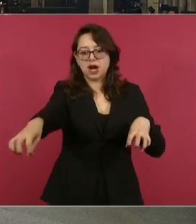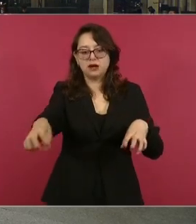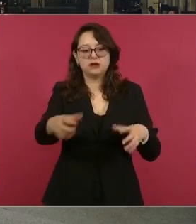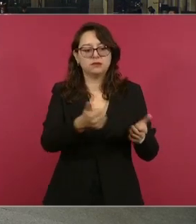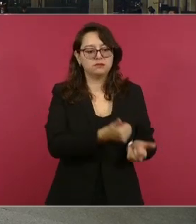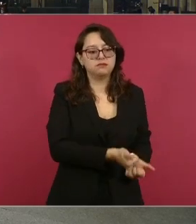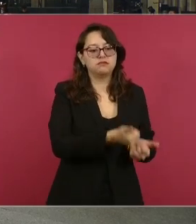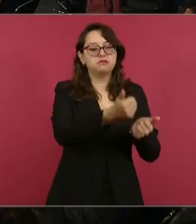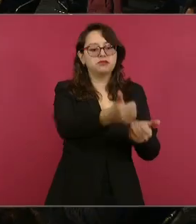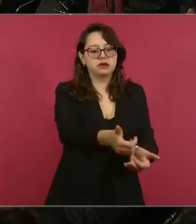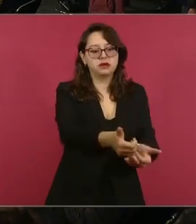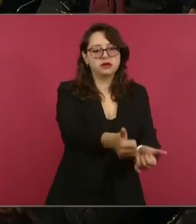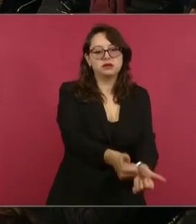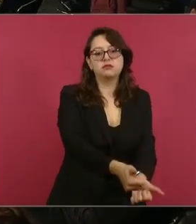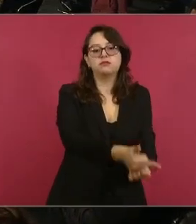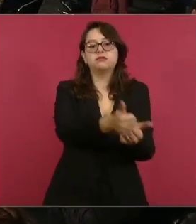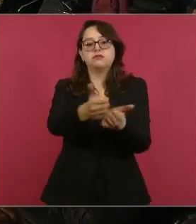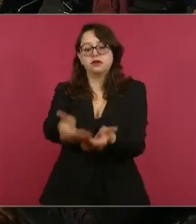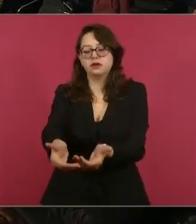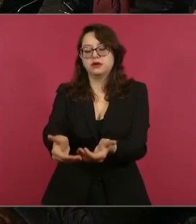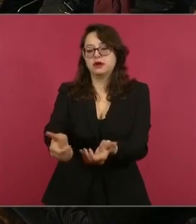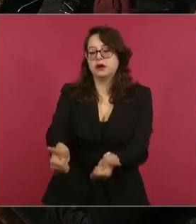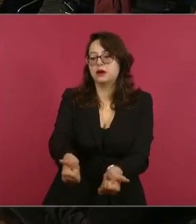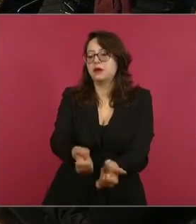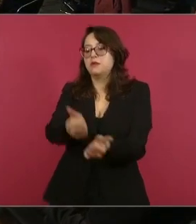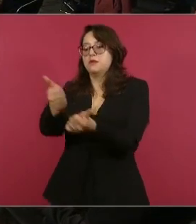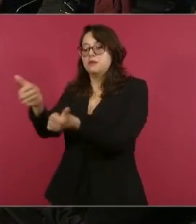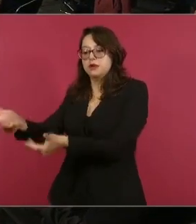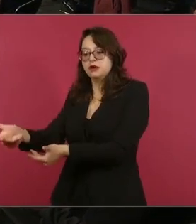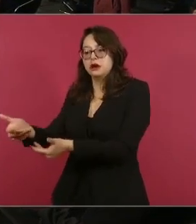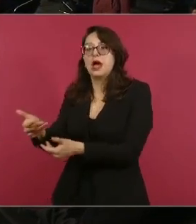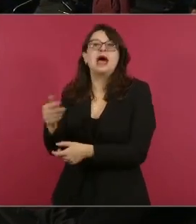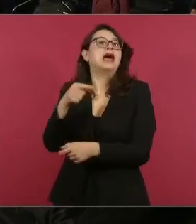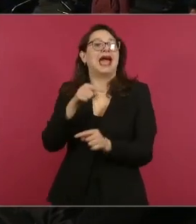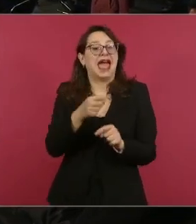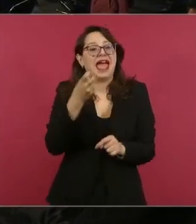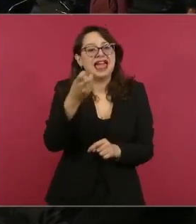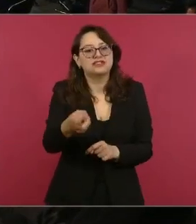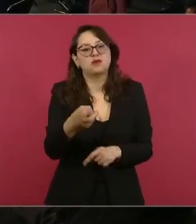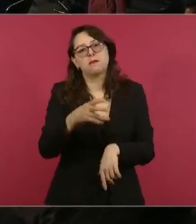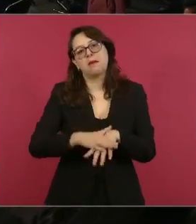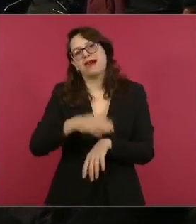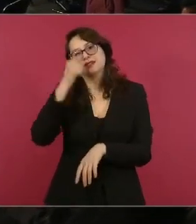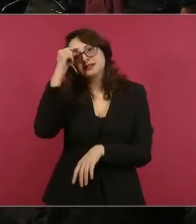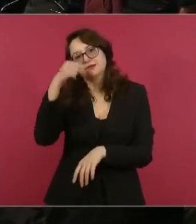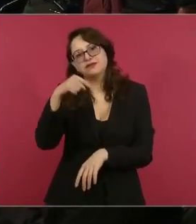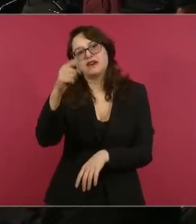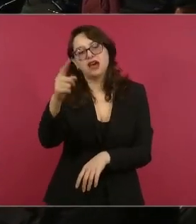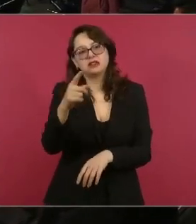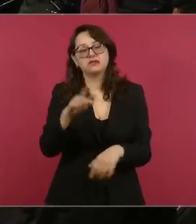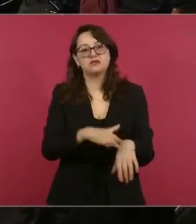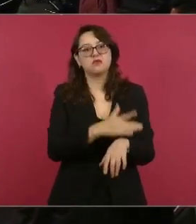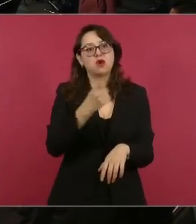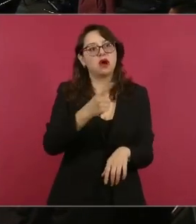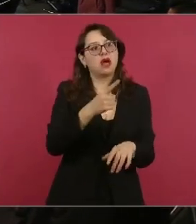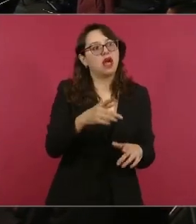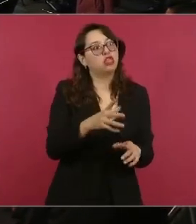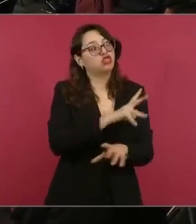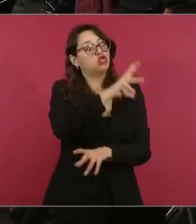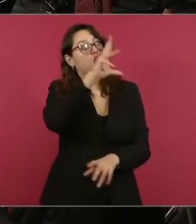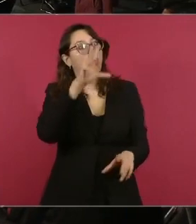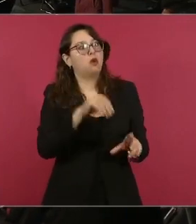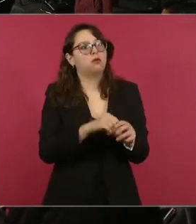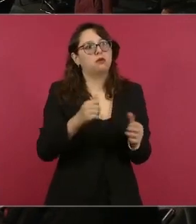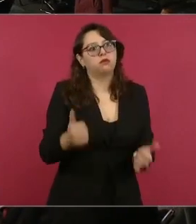un centro de acopio en la 35 zona militar, ahí en Chilpancingo. Ahí estaremos recibiendo